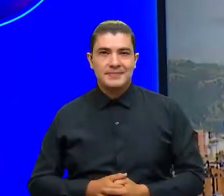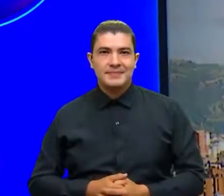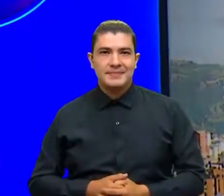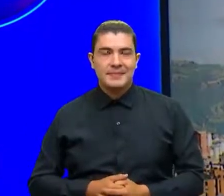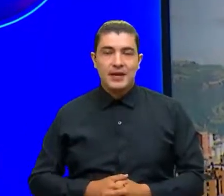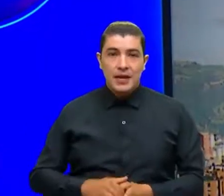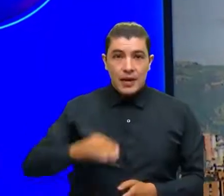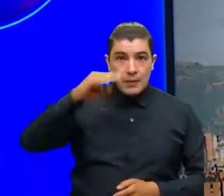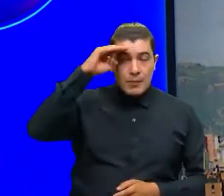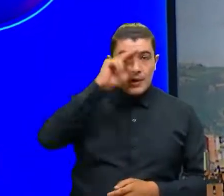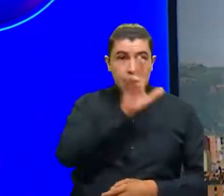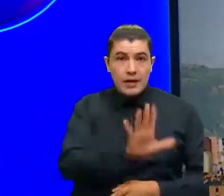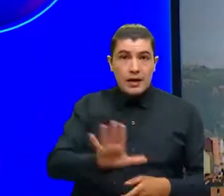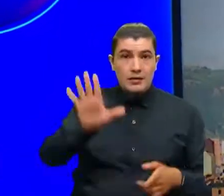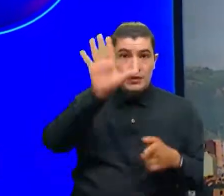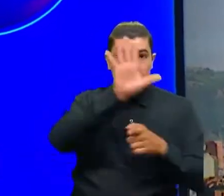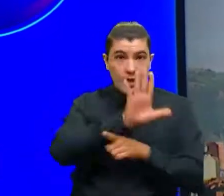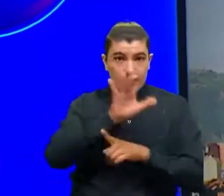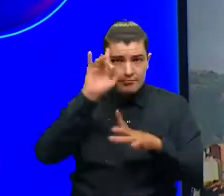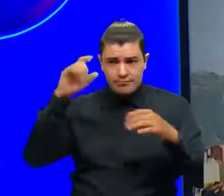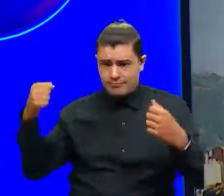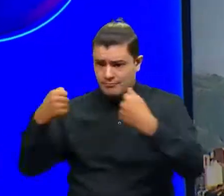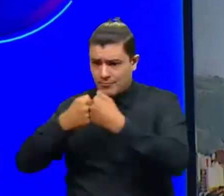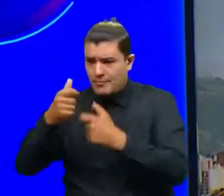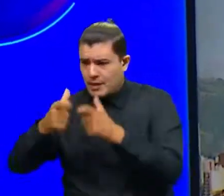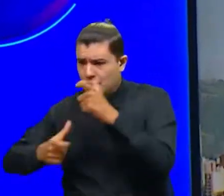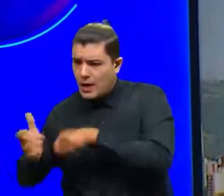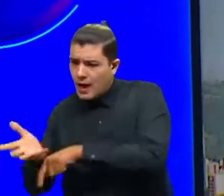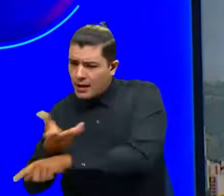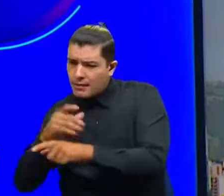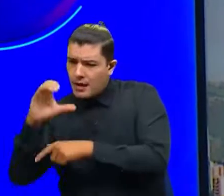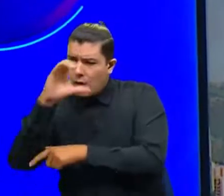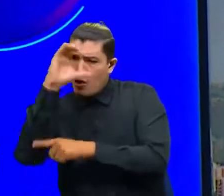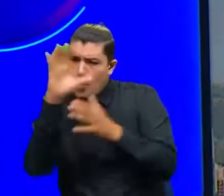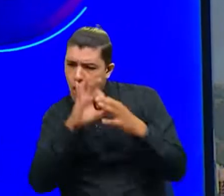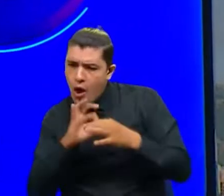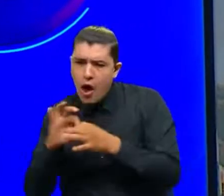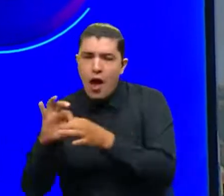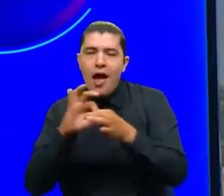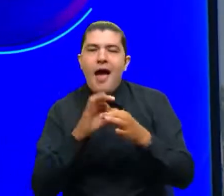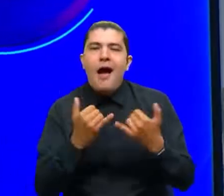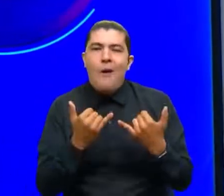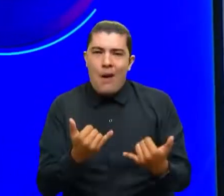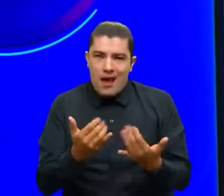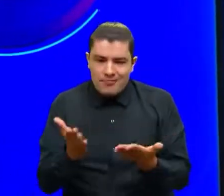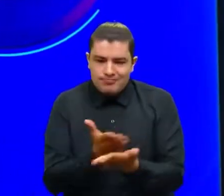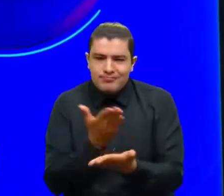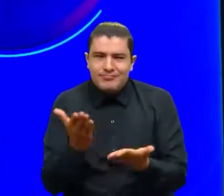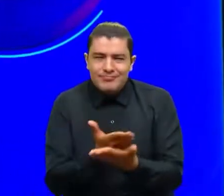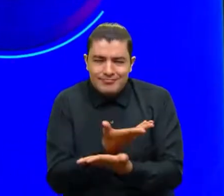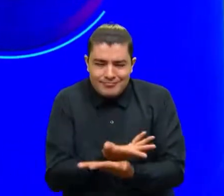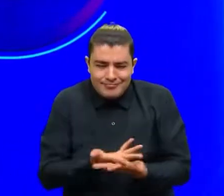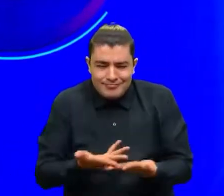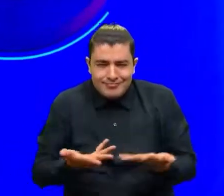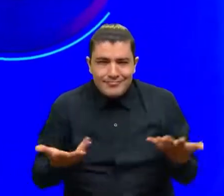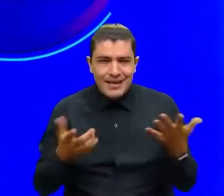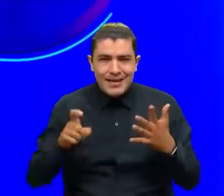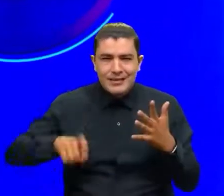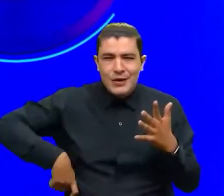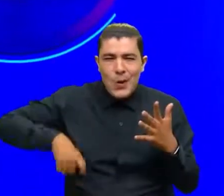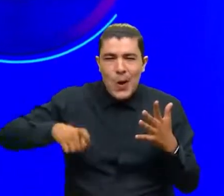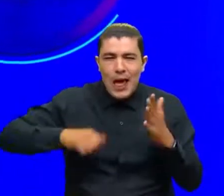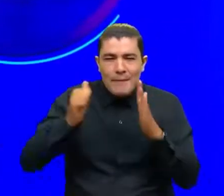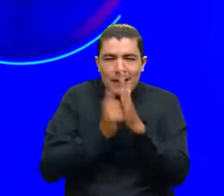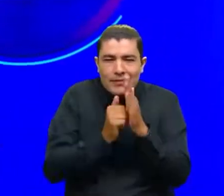Y la Policía Nacional, en apoyo con diferentes artistas colombianos, entregaron kits escolares en el barrio La Cumbre, en el municipio de